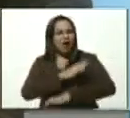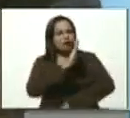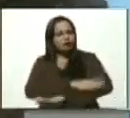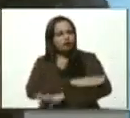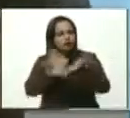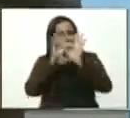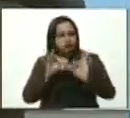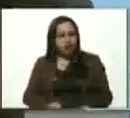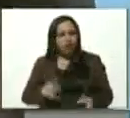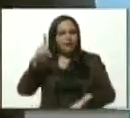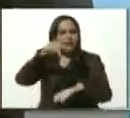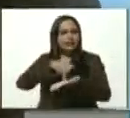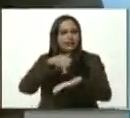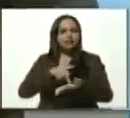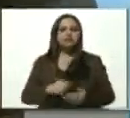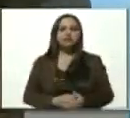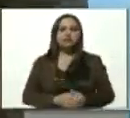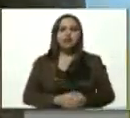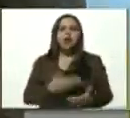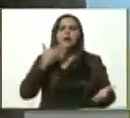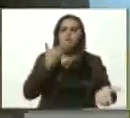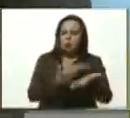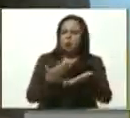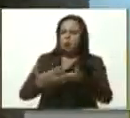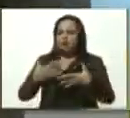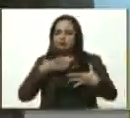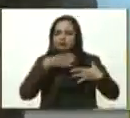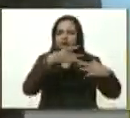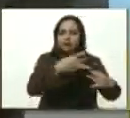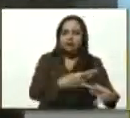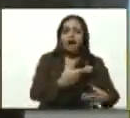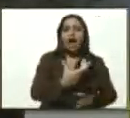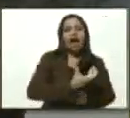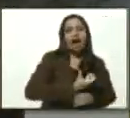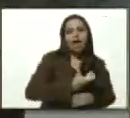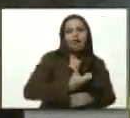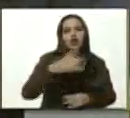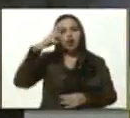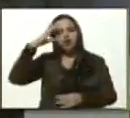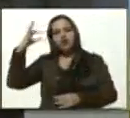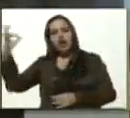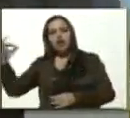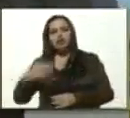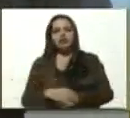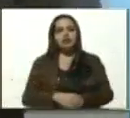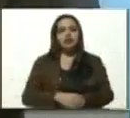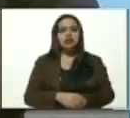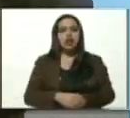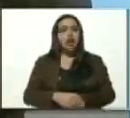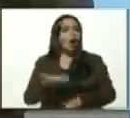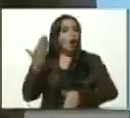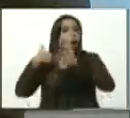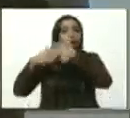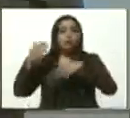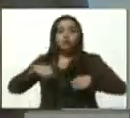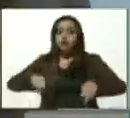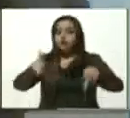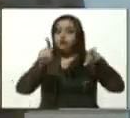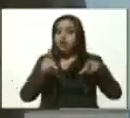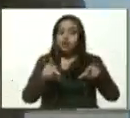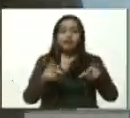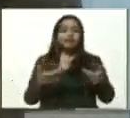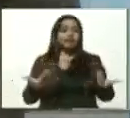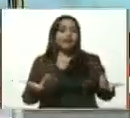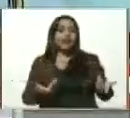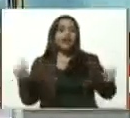participativa, y con propuestas interesantes a nivel de alcaldes, concejales. Lo que no veíamos en otras oportunidades, que era